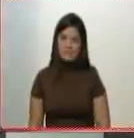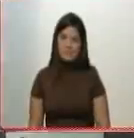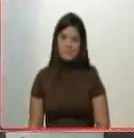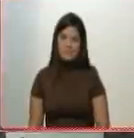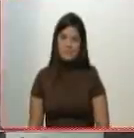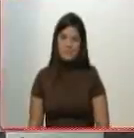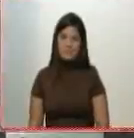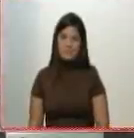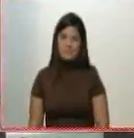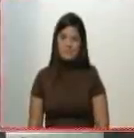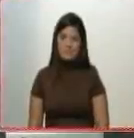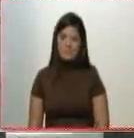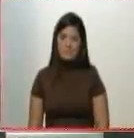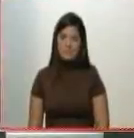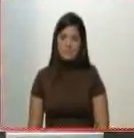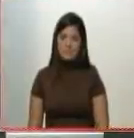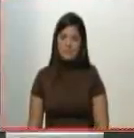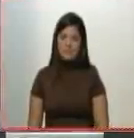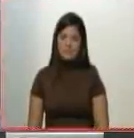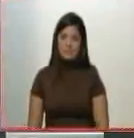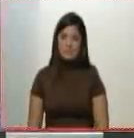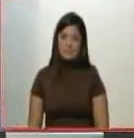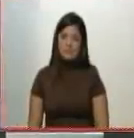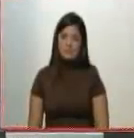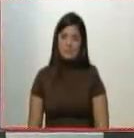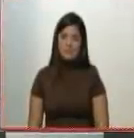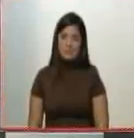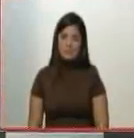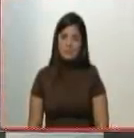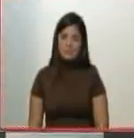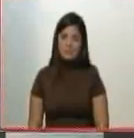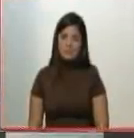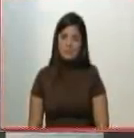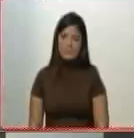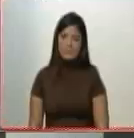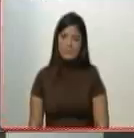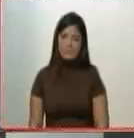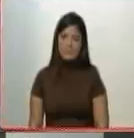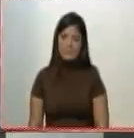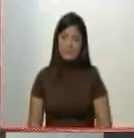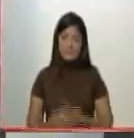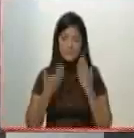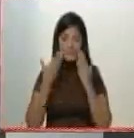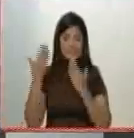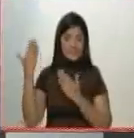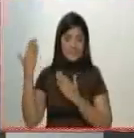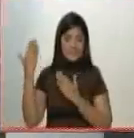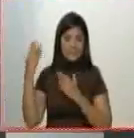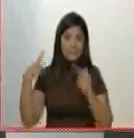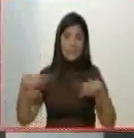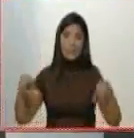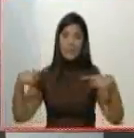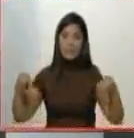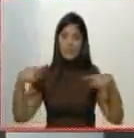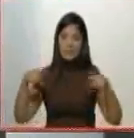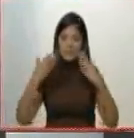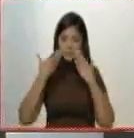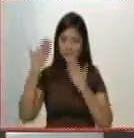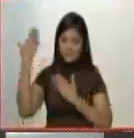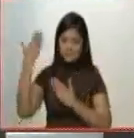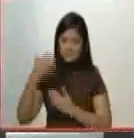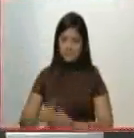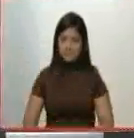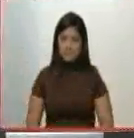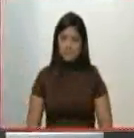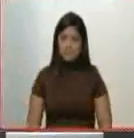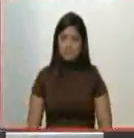garganta cuando va a tragar. África, venimos el Congo de la madre, África, nos trajo un Congo en su madre, África, somos del Congo